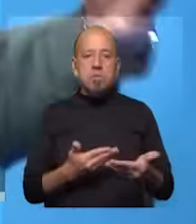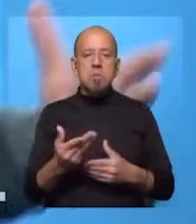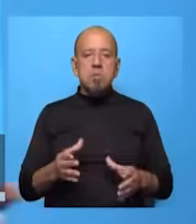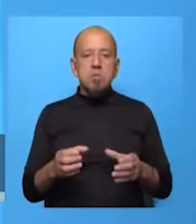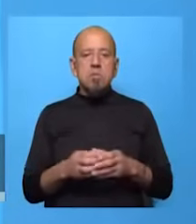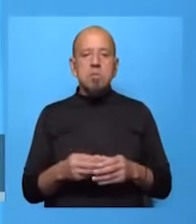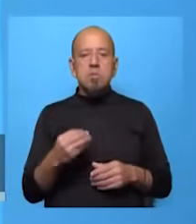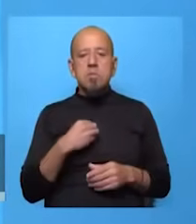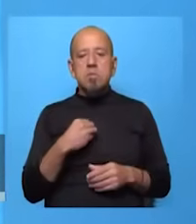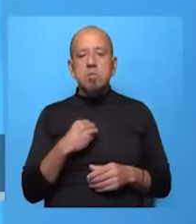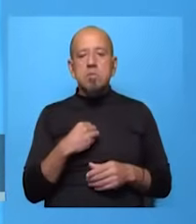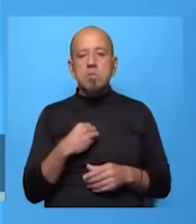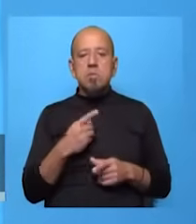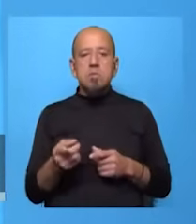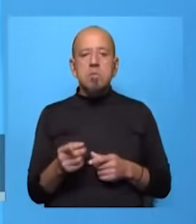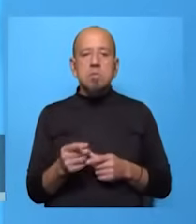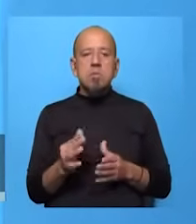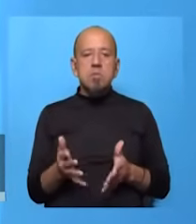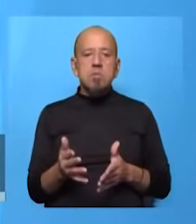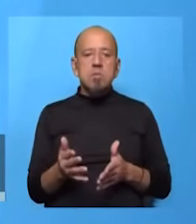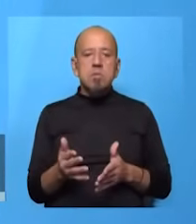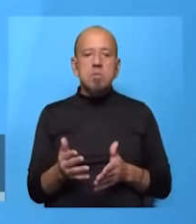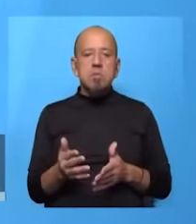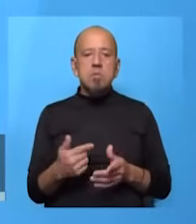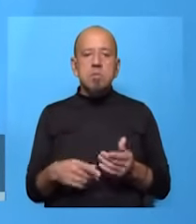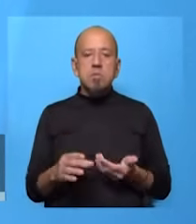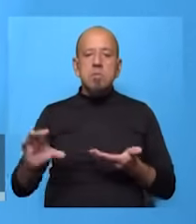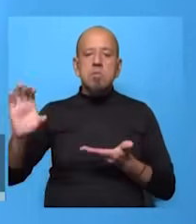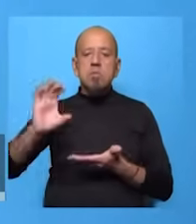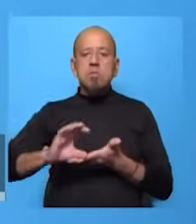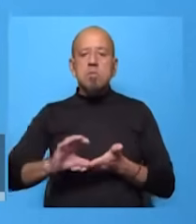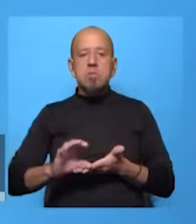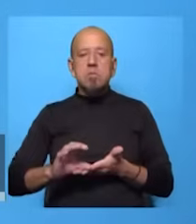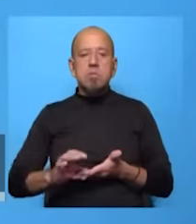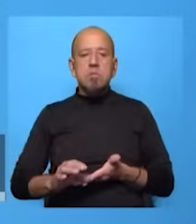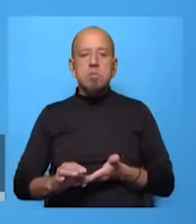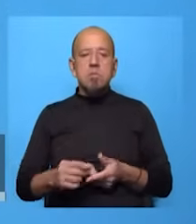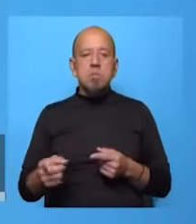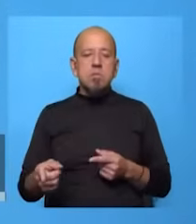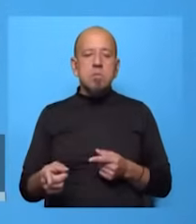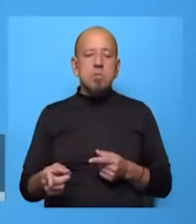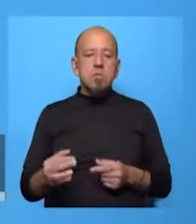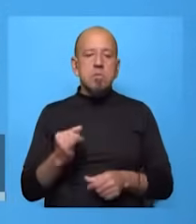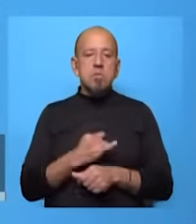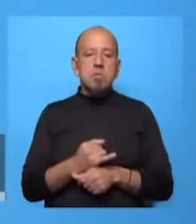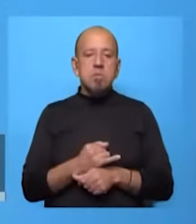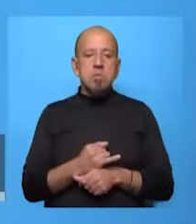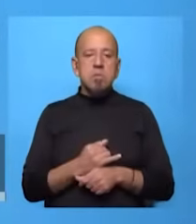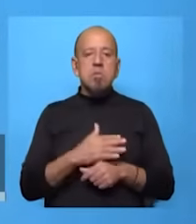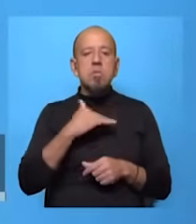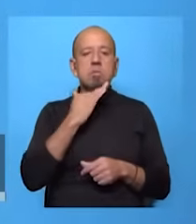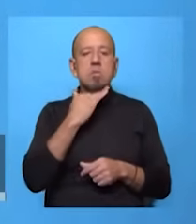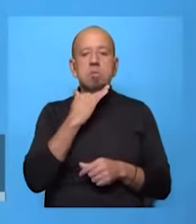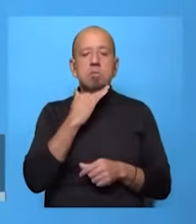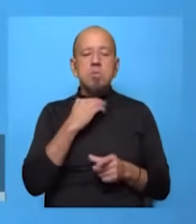la confianza para que eso pueda suceder para buscar inversiones veamos lo que es el corredor industrial de canelones después ser